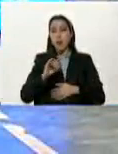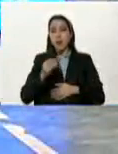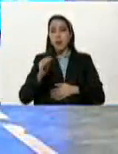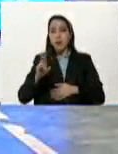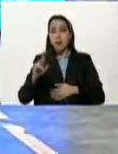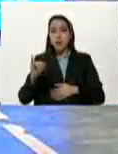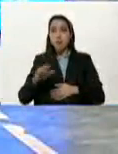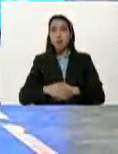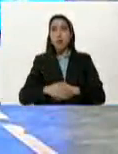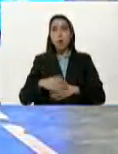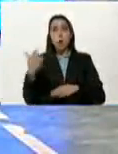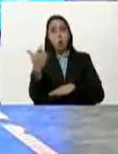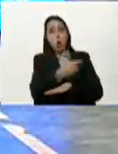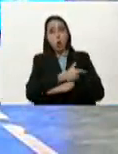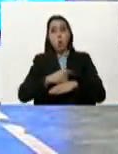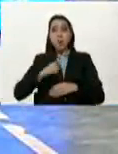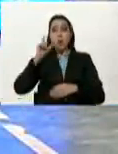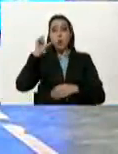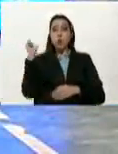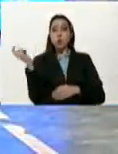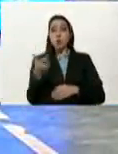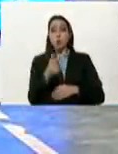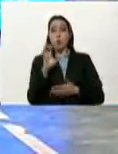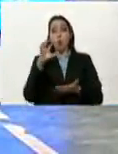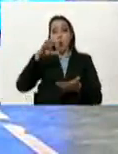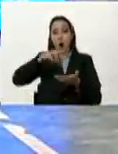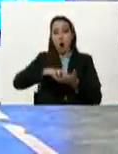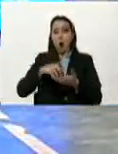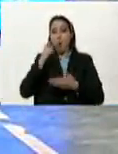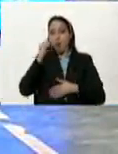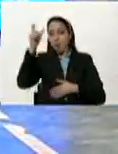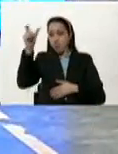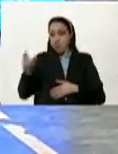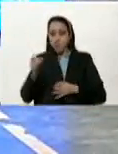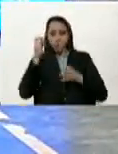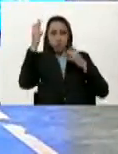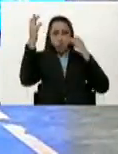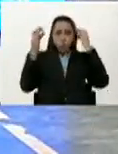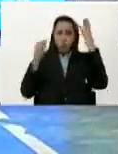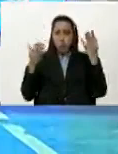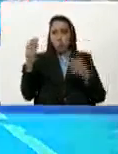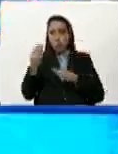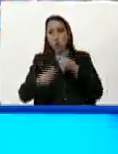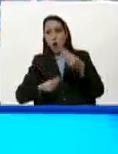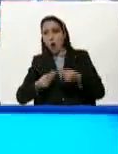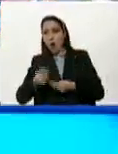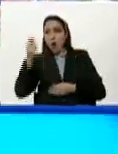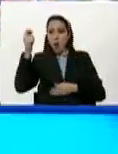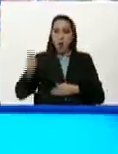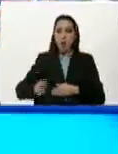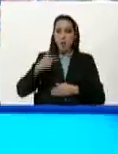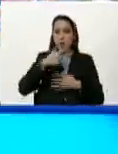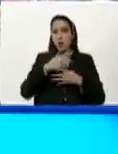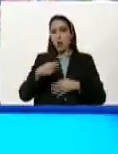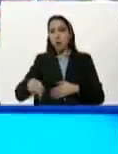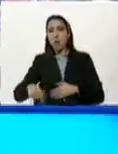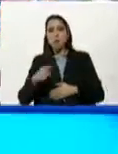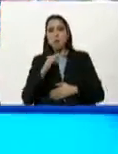el gobernador de guárico el hombre que ha inventado los lemas de esta jornada